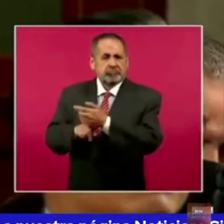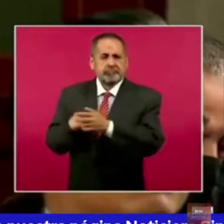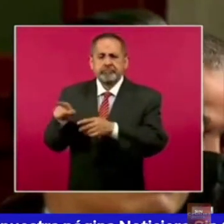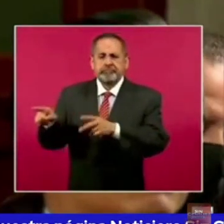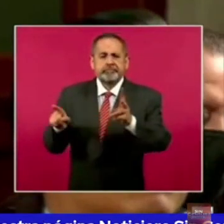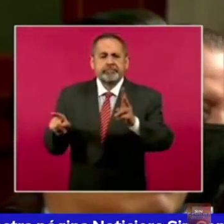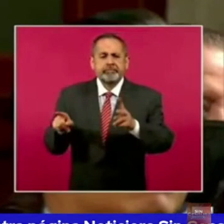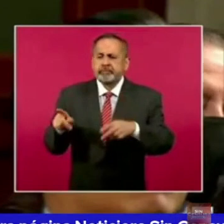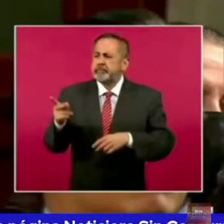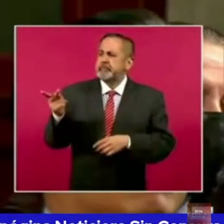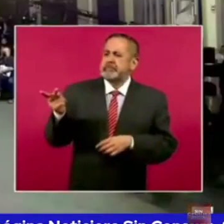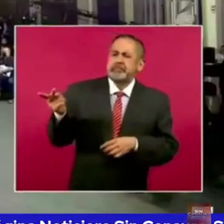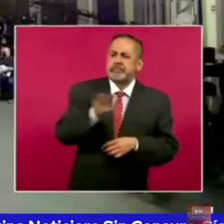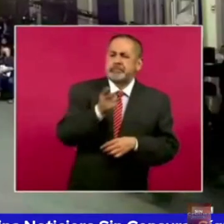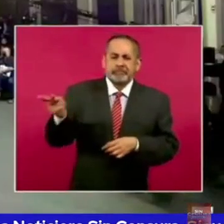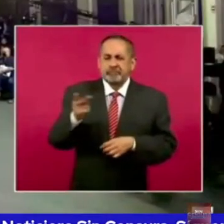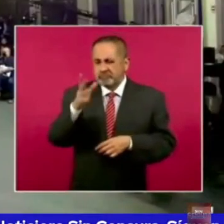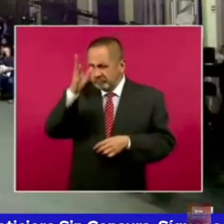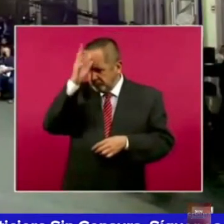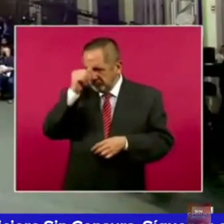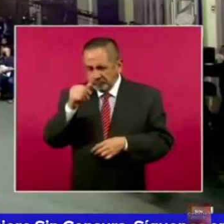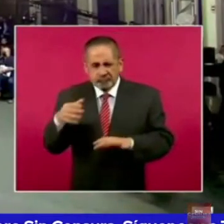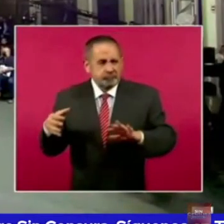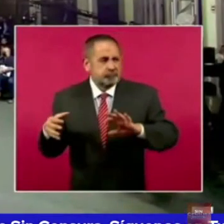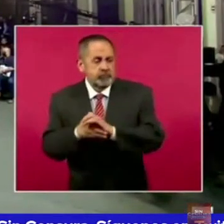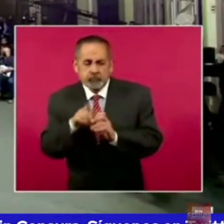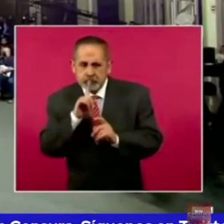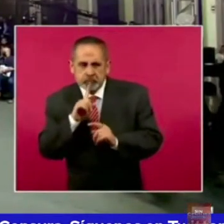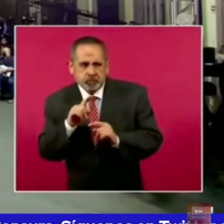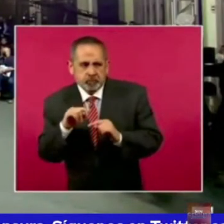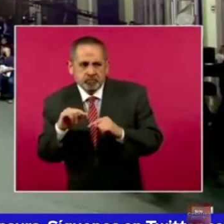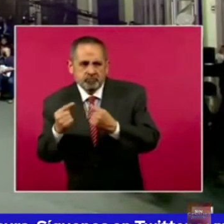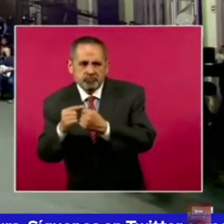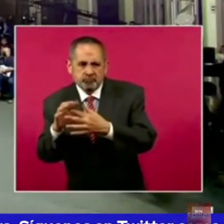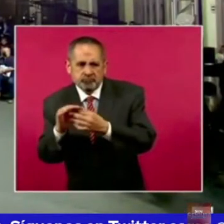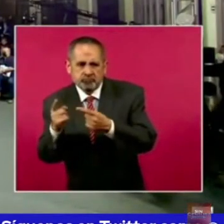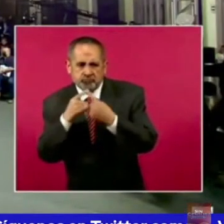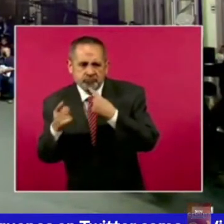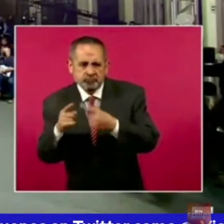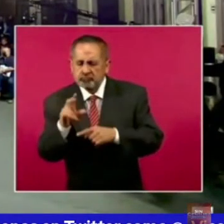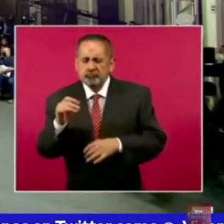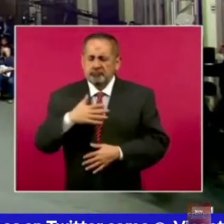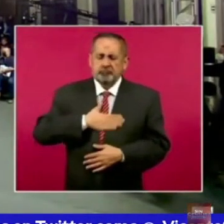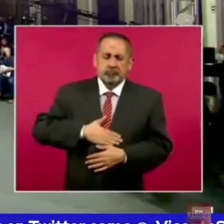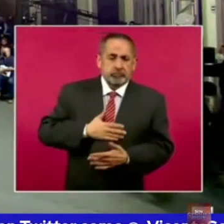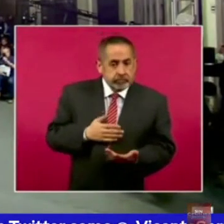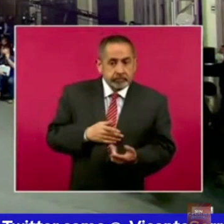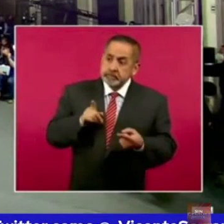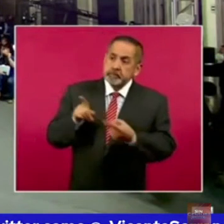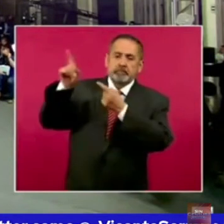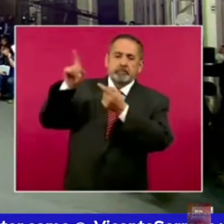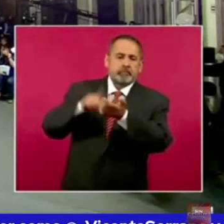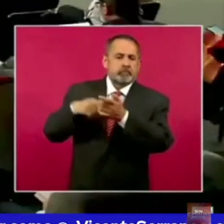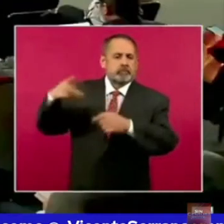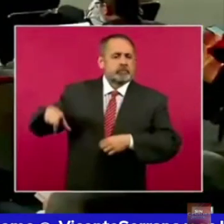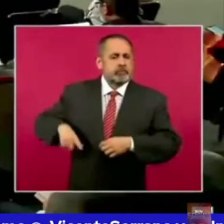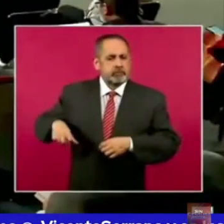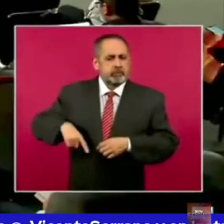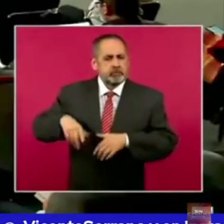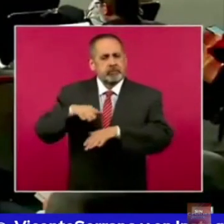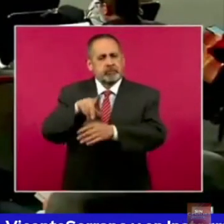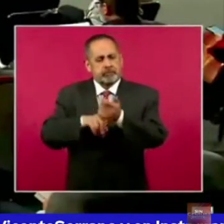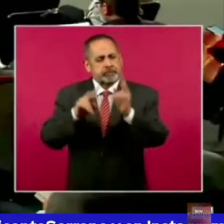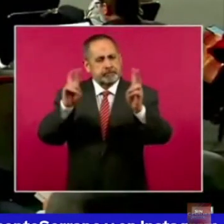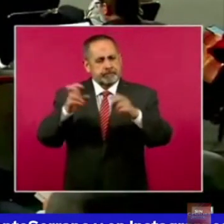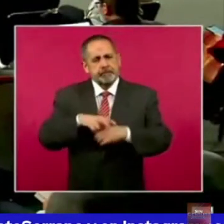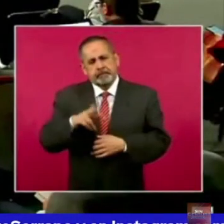tema de acuerdo no humanitario. También cuestiona directamente a su gobierno, presidente, respecto a este tema.